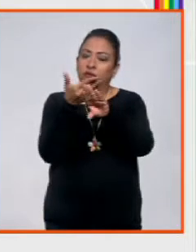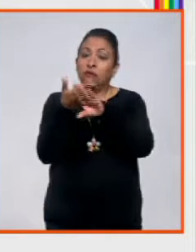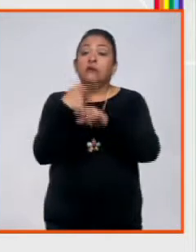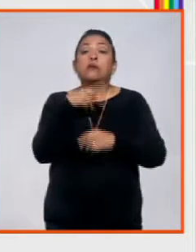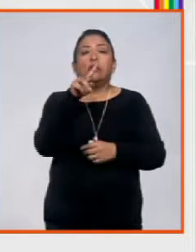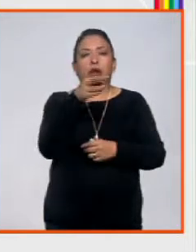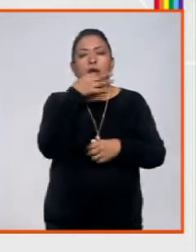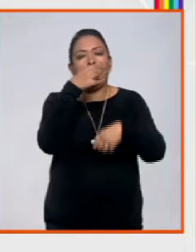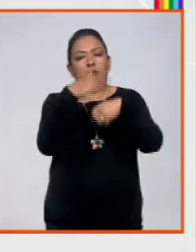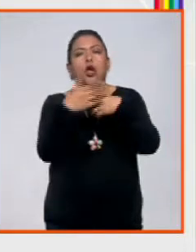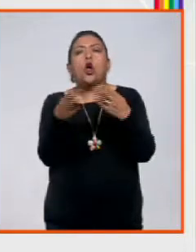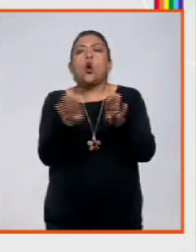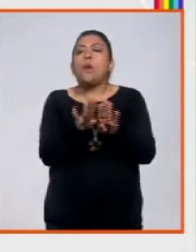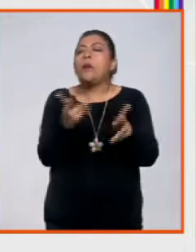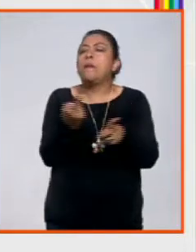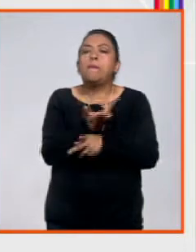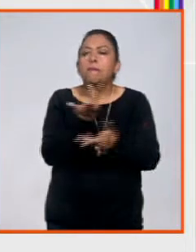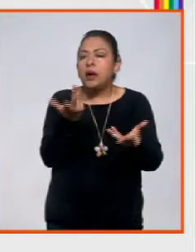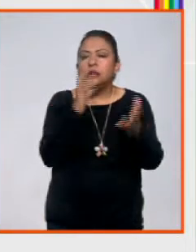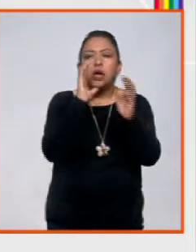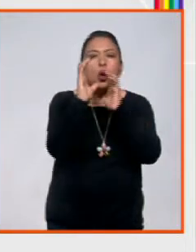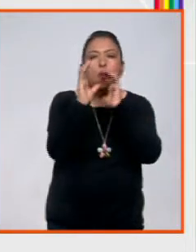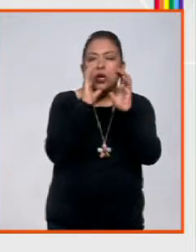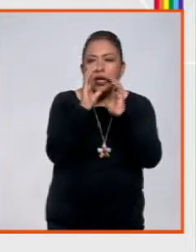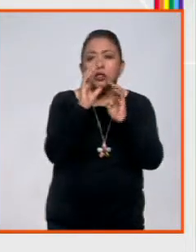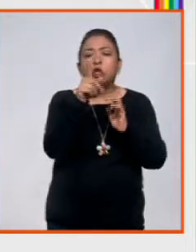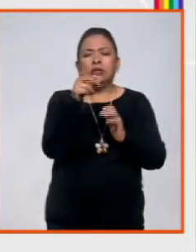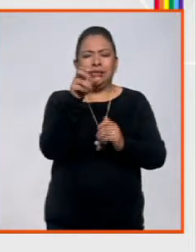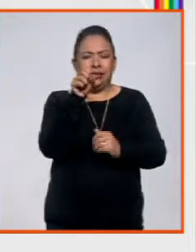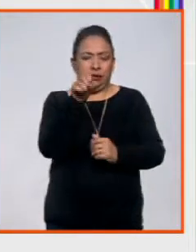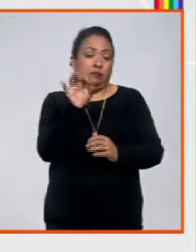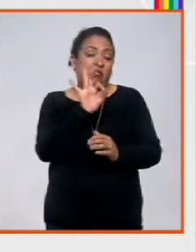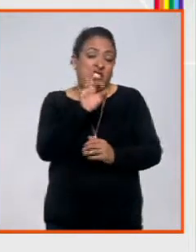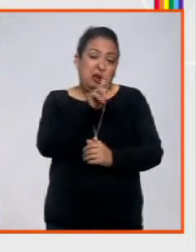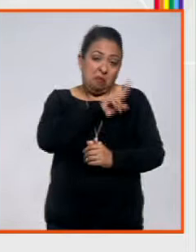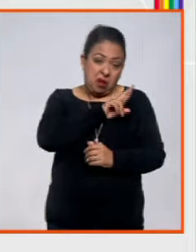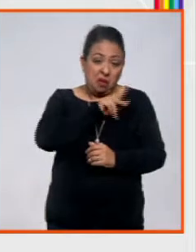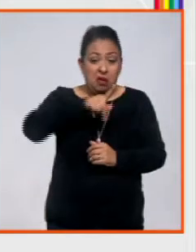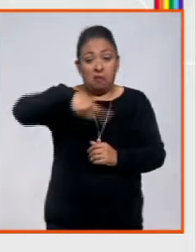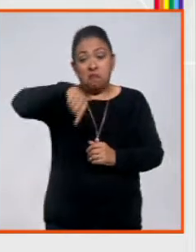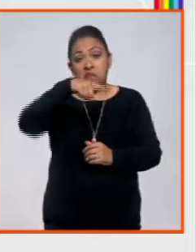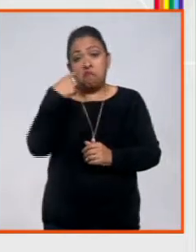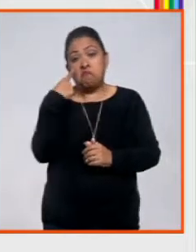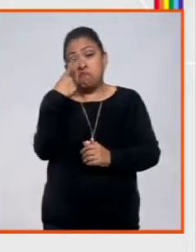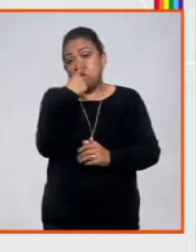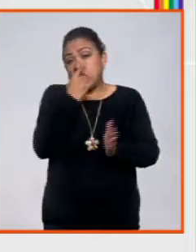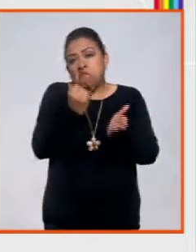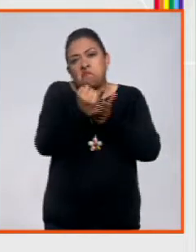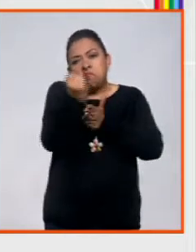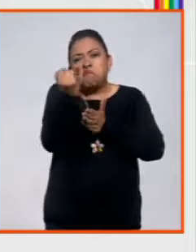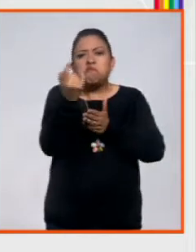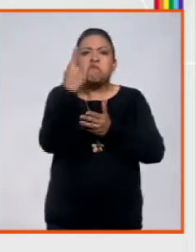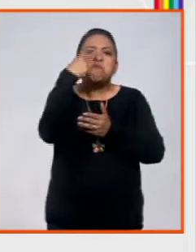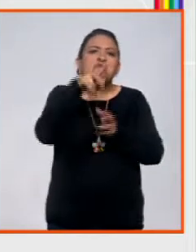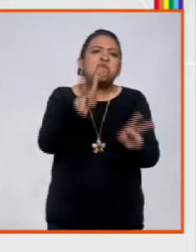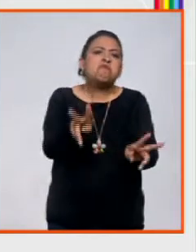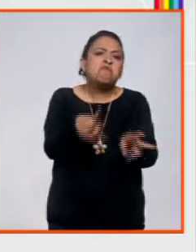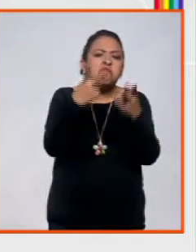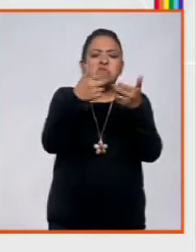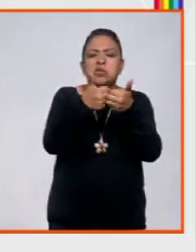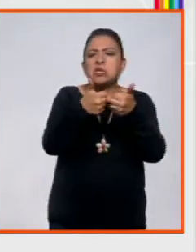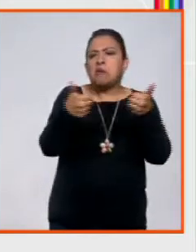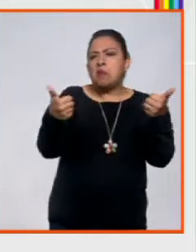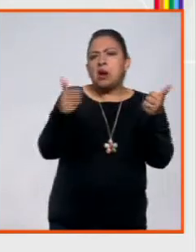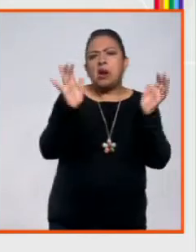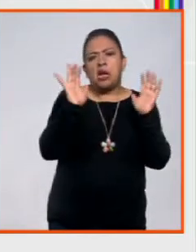subrayar cómo funcionan los medios de comunicación si es una empresa privada y ellos deciden y por cuestiones comerciales separar